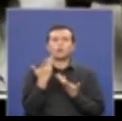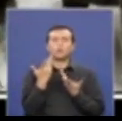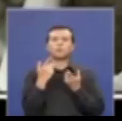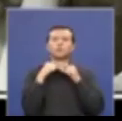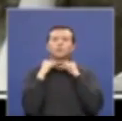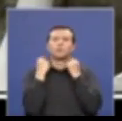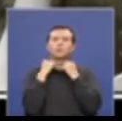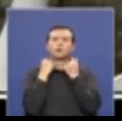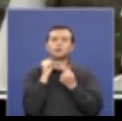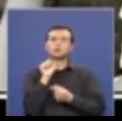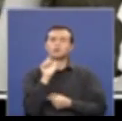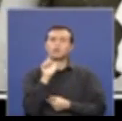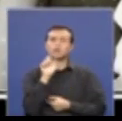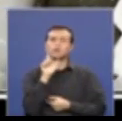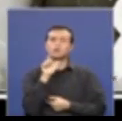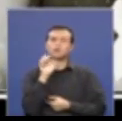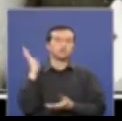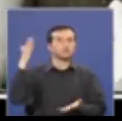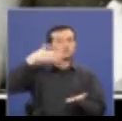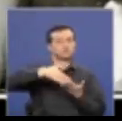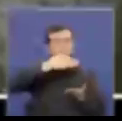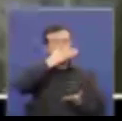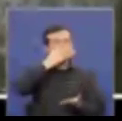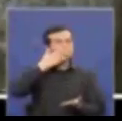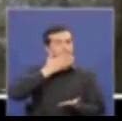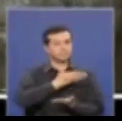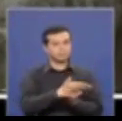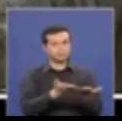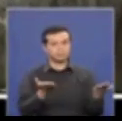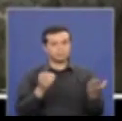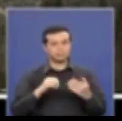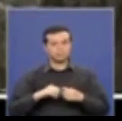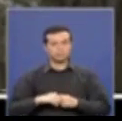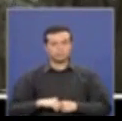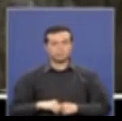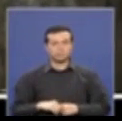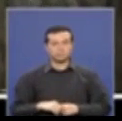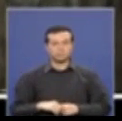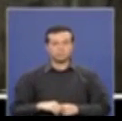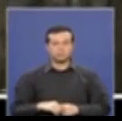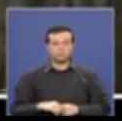Apostólico Salesiano en la Amazonía Ecuatoriana.